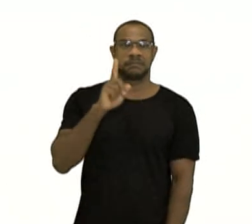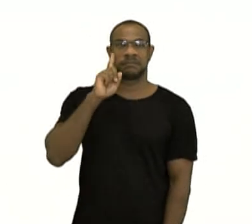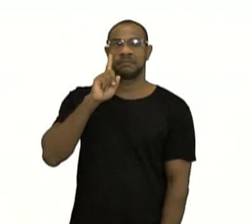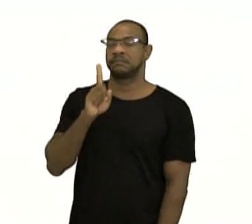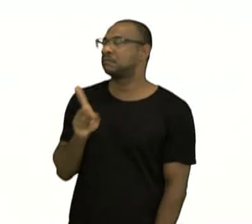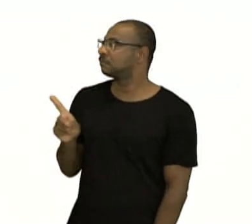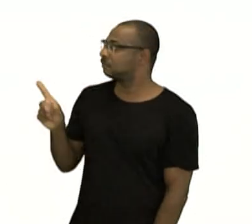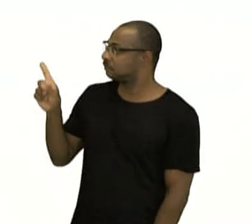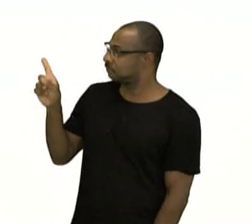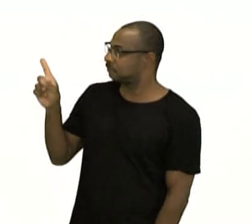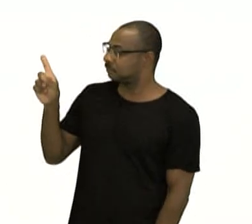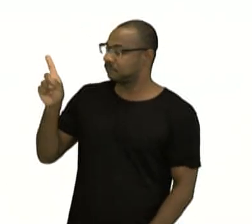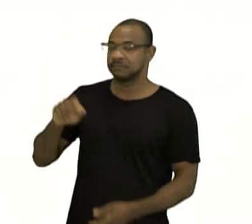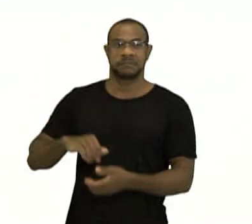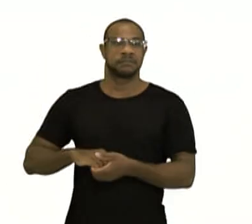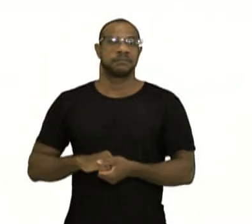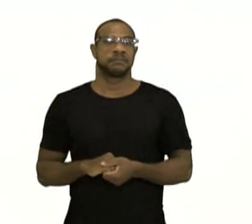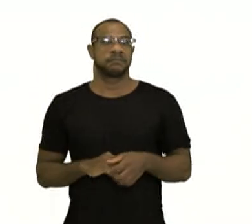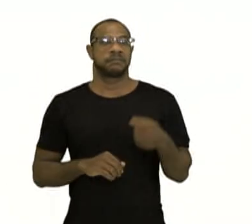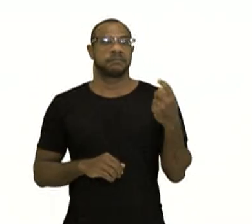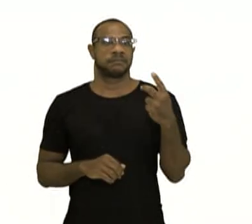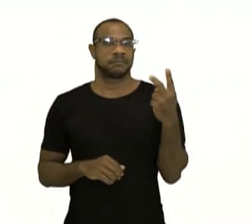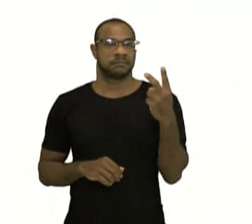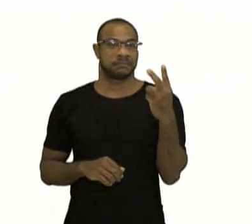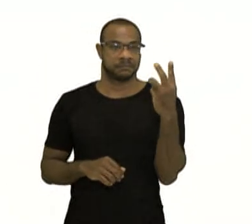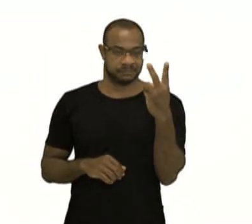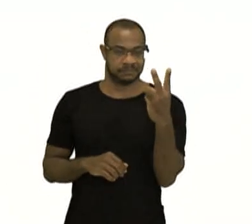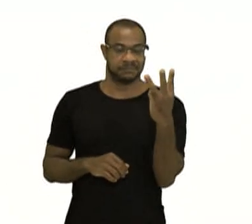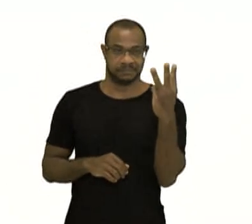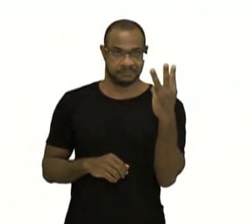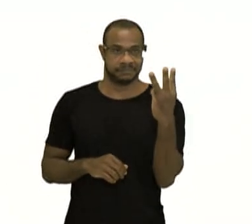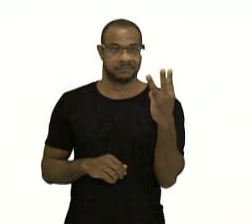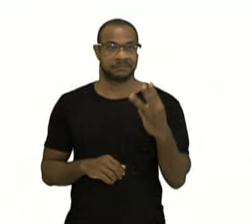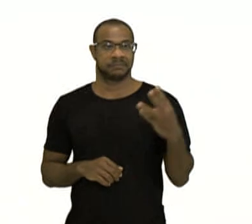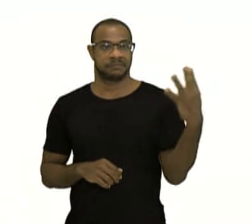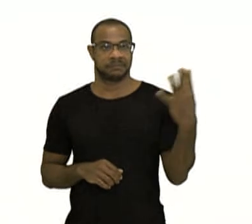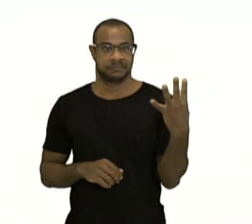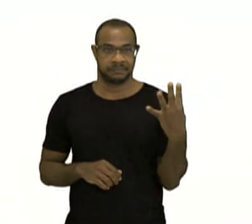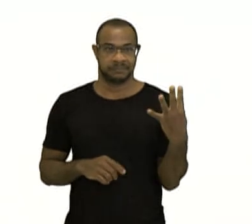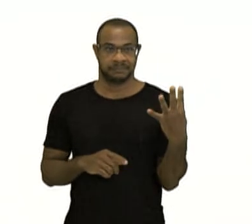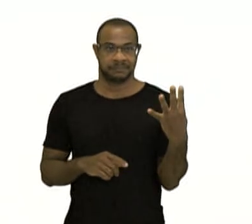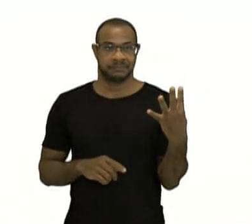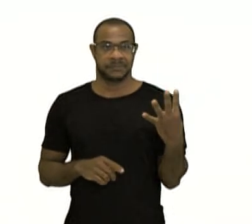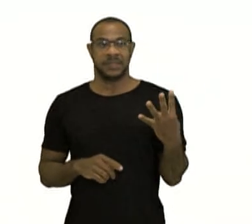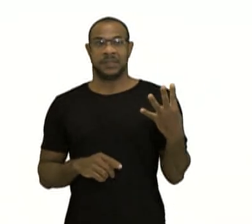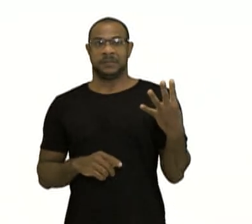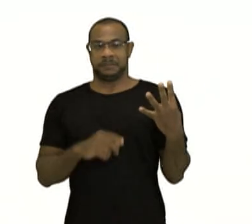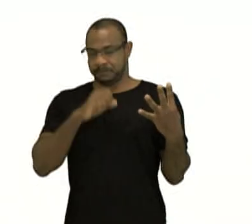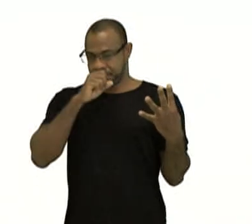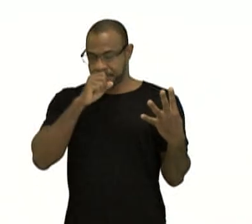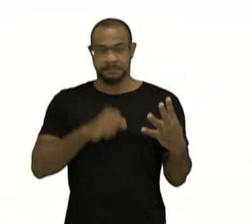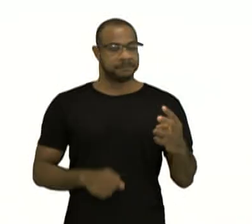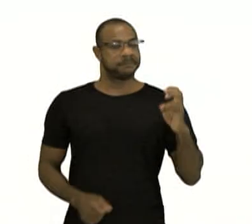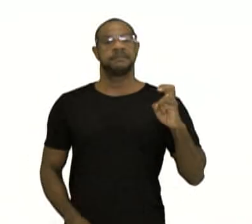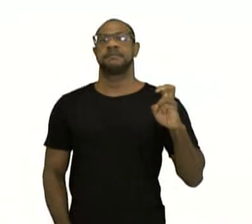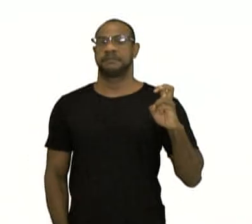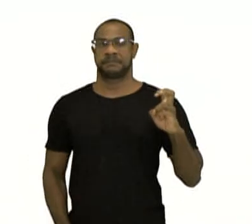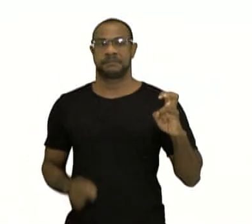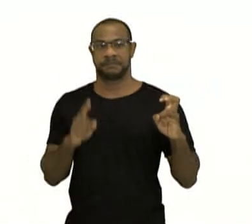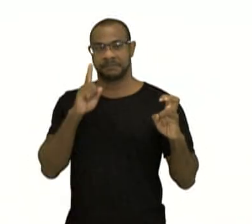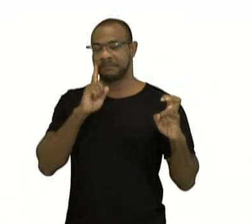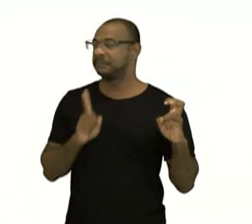más riesgos, contemplaría más atardeceres, subiría más montañas, nadaría más